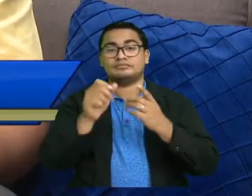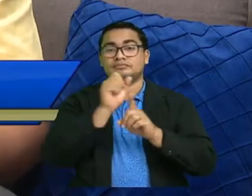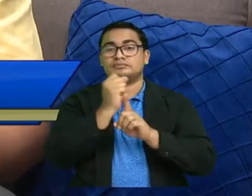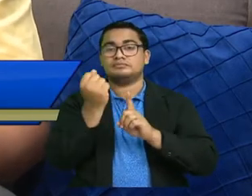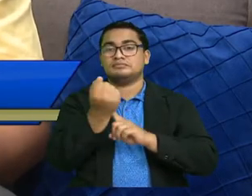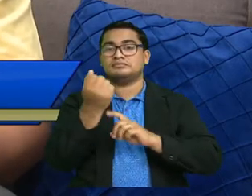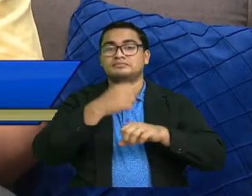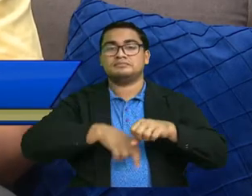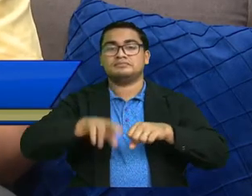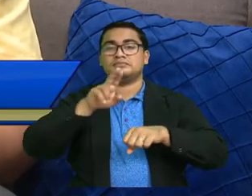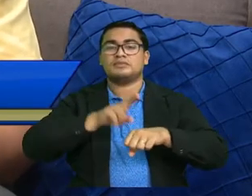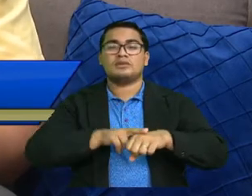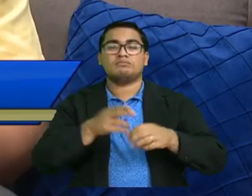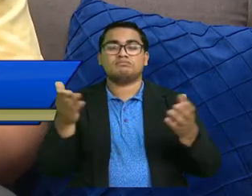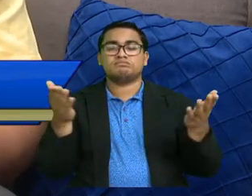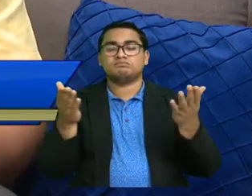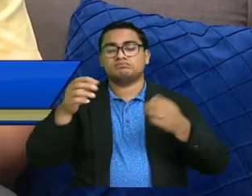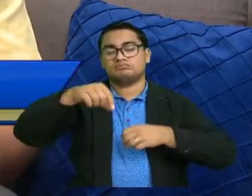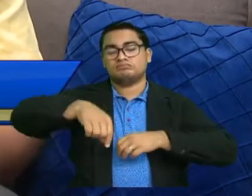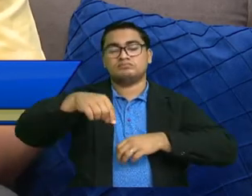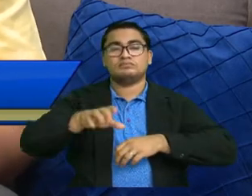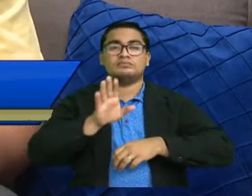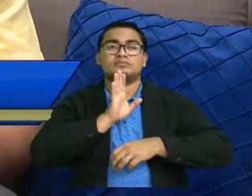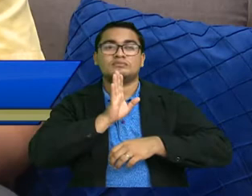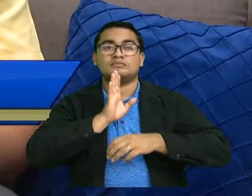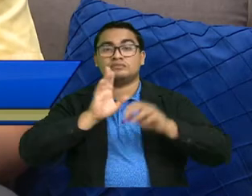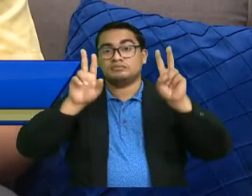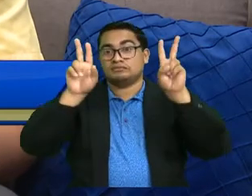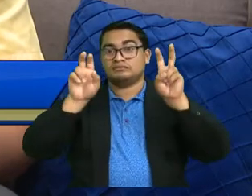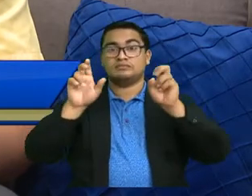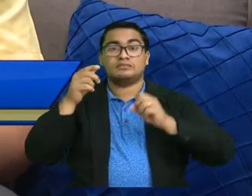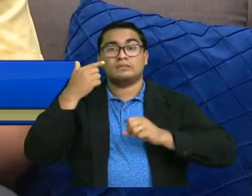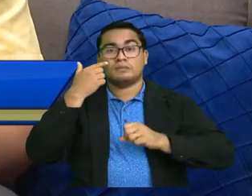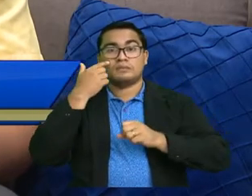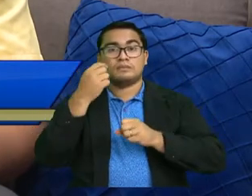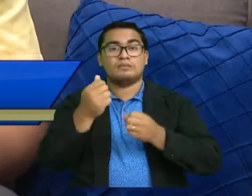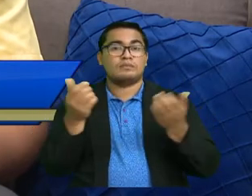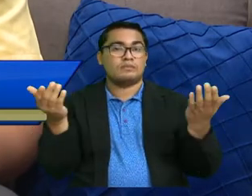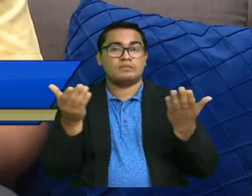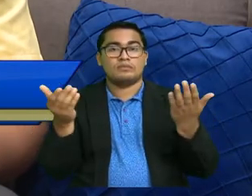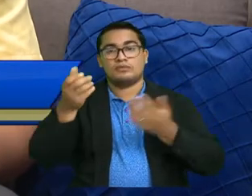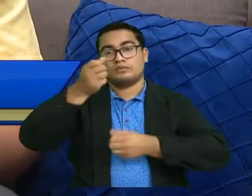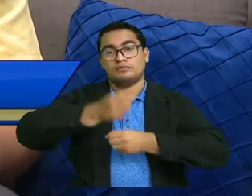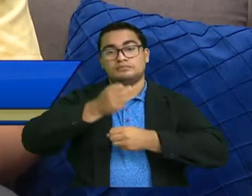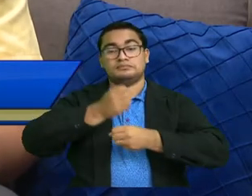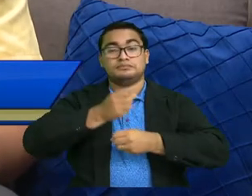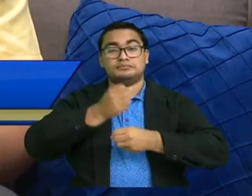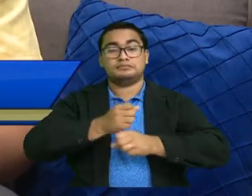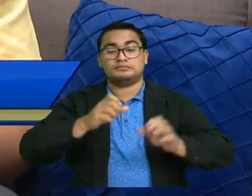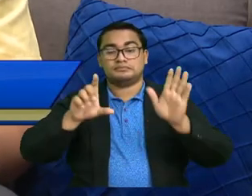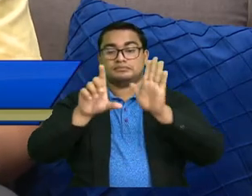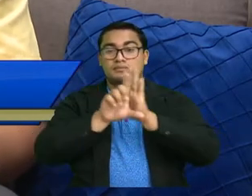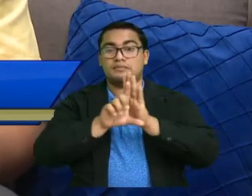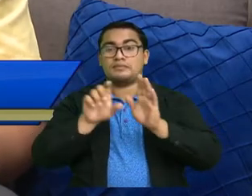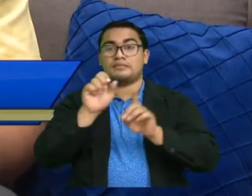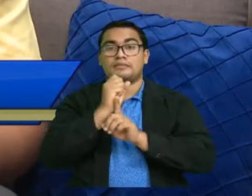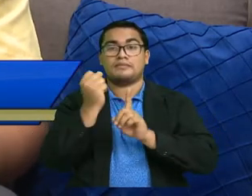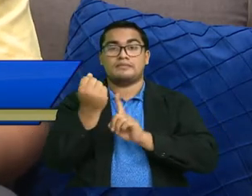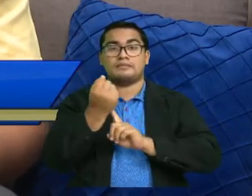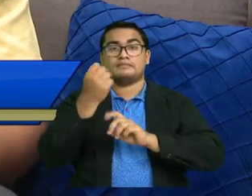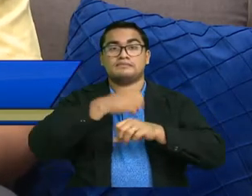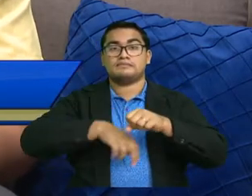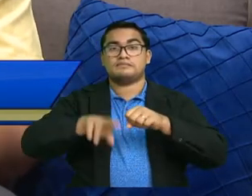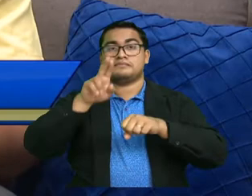oportunidad, pues antes de comenzar a hablar con nuestro tema, reconocer la labor legislativa de este poder del Estado, de la Asamblea Nacional, en cuanto